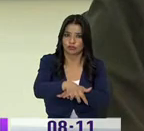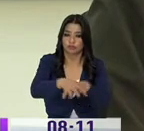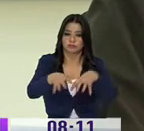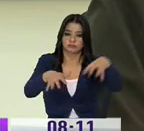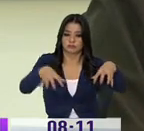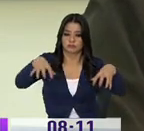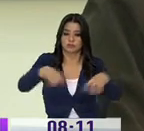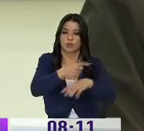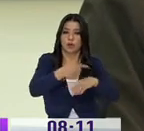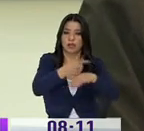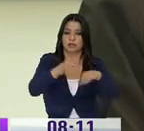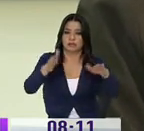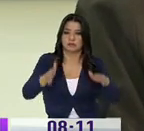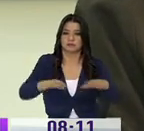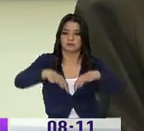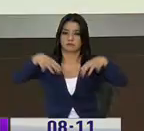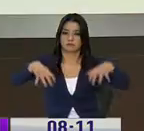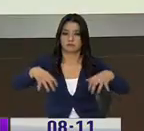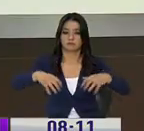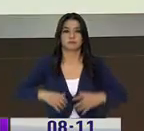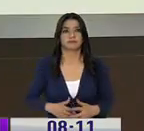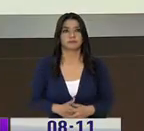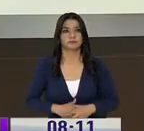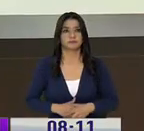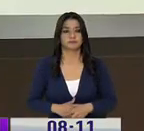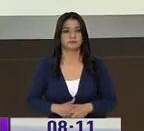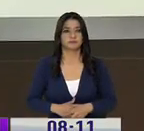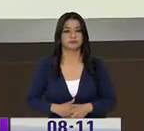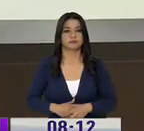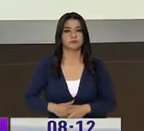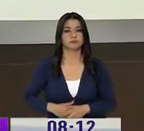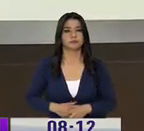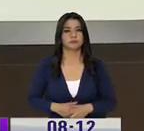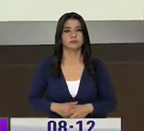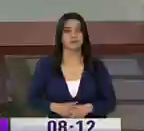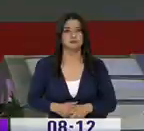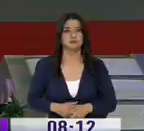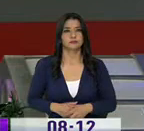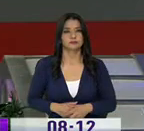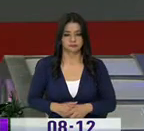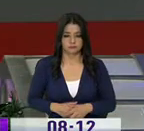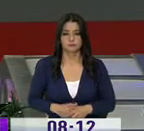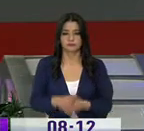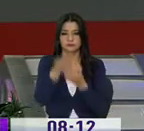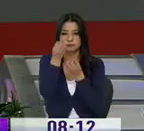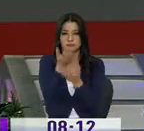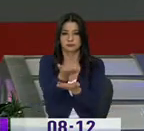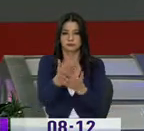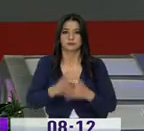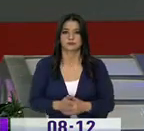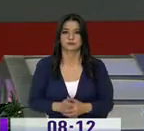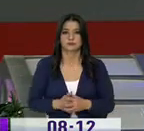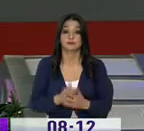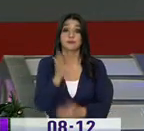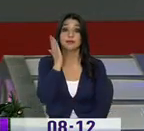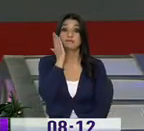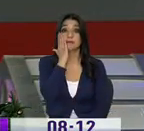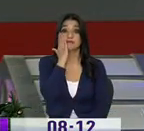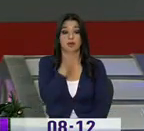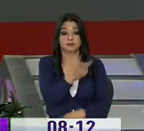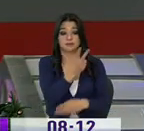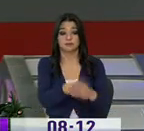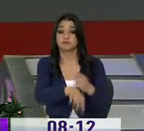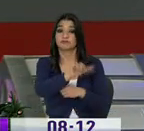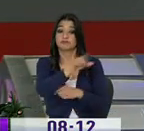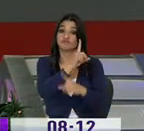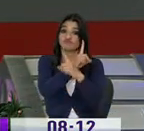de la banda en Guayas, la mitad de la banda en los ríos. En Quito informó Adriana Rojas. Es tiempo de contarles que la madre de una persona con discapacidad